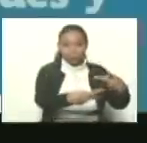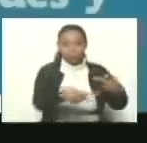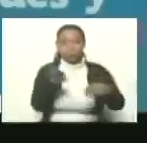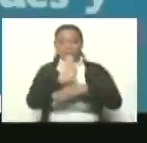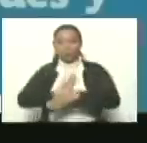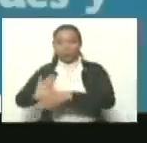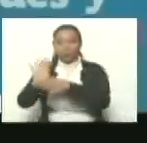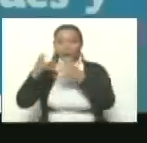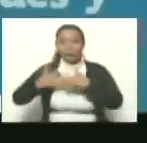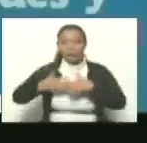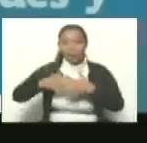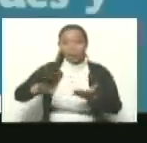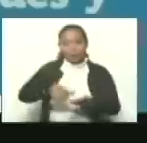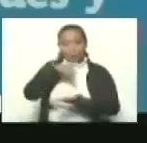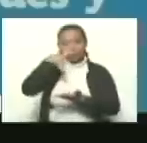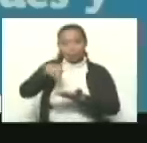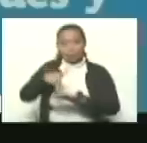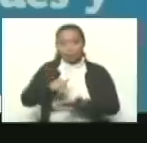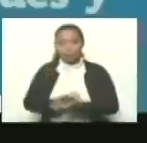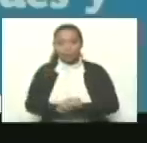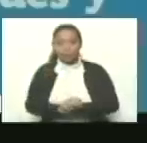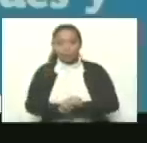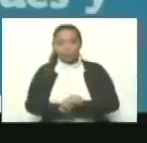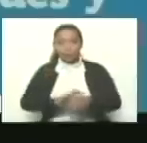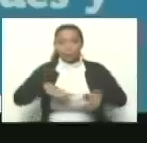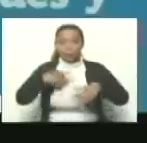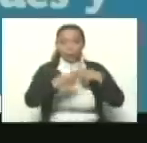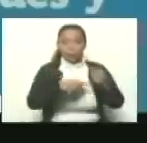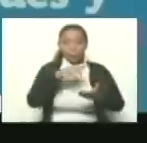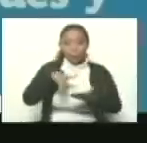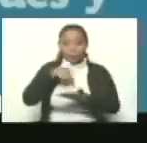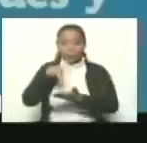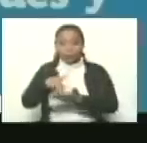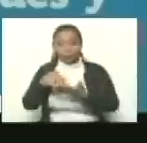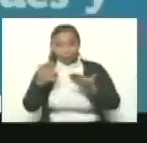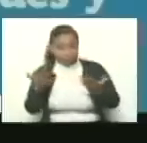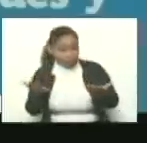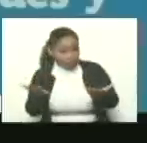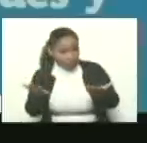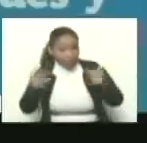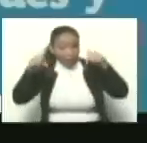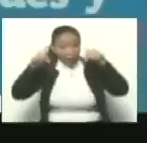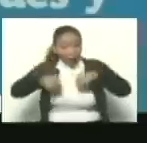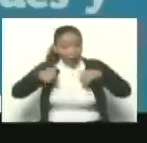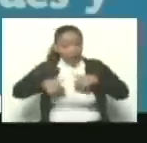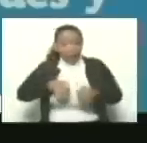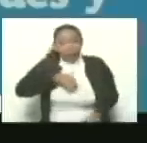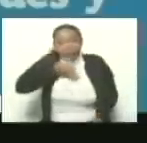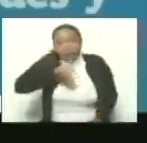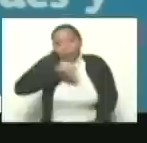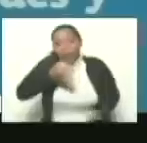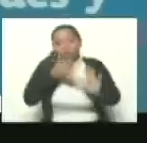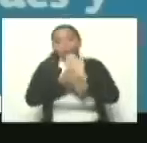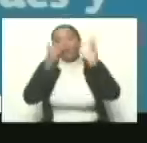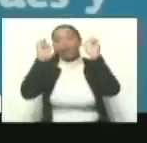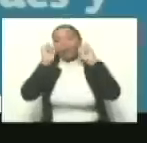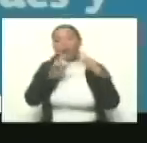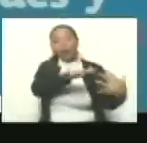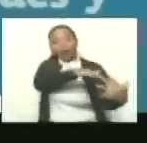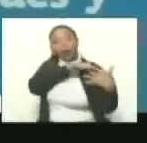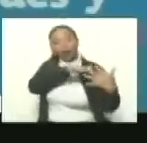la industria nacional, protegiendo los productores nacionales. ¿Ah? Esta es la narrativa de la guerra económica, porque ya